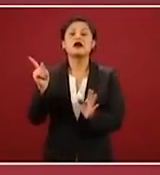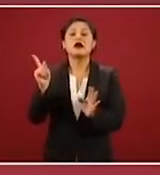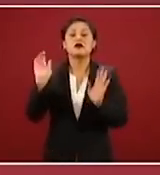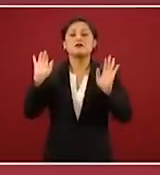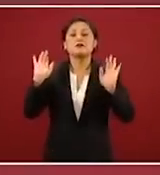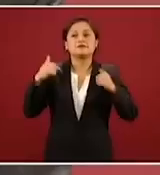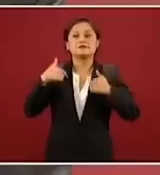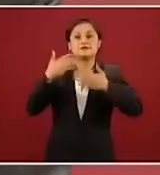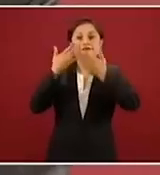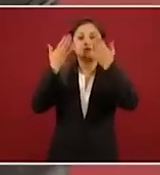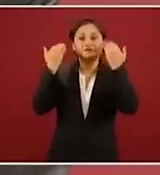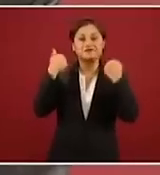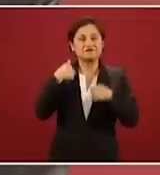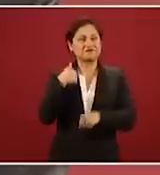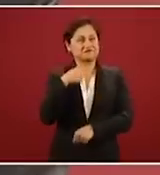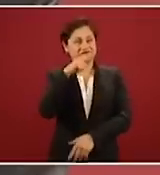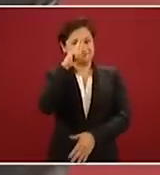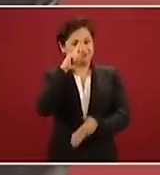tratar.